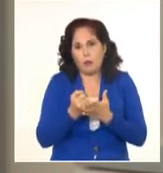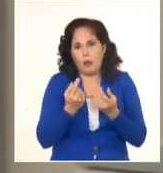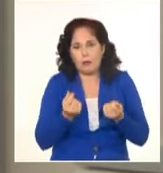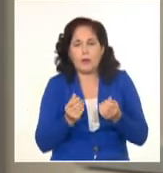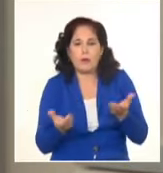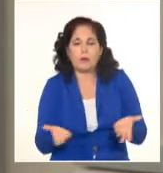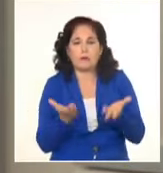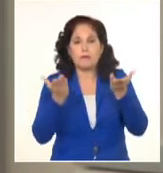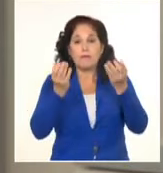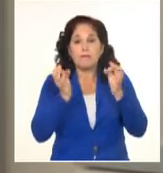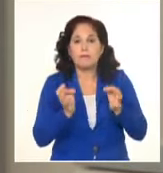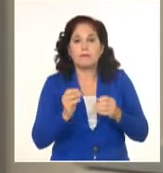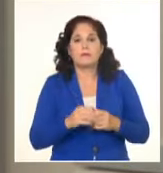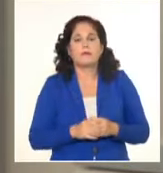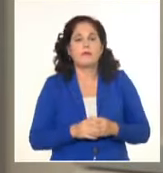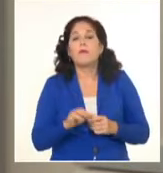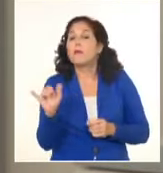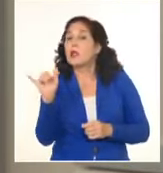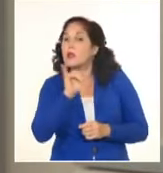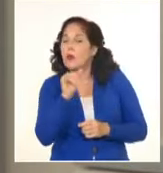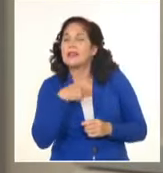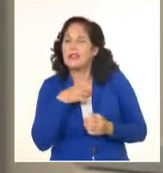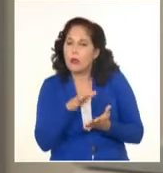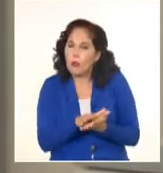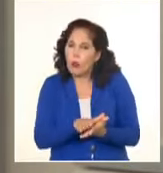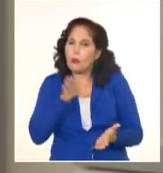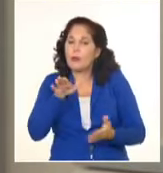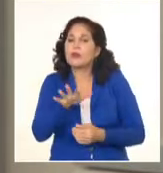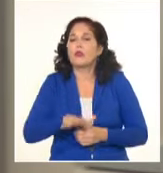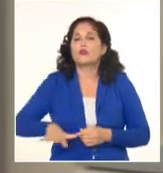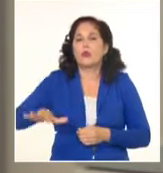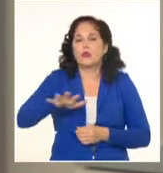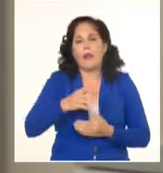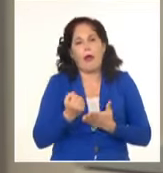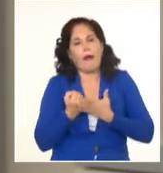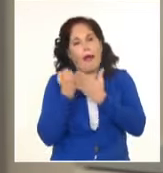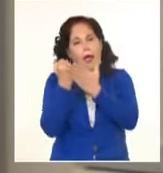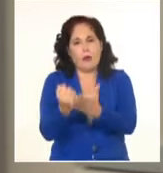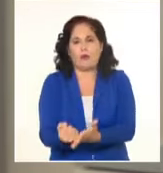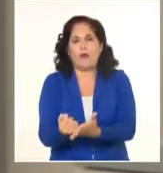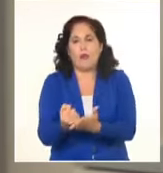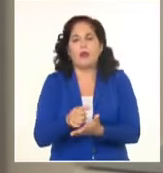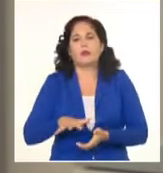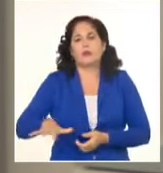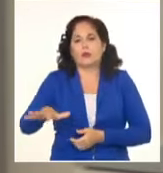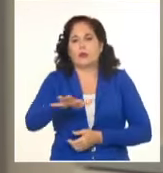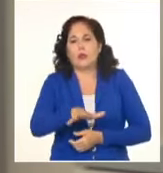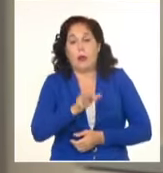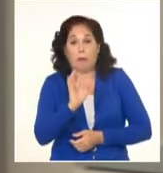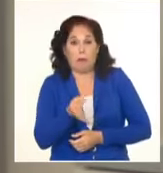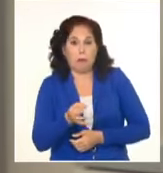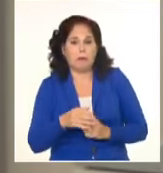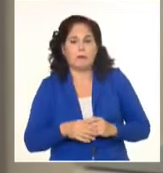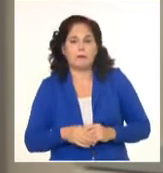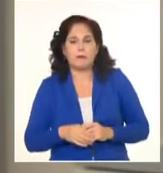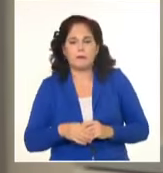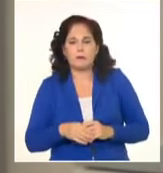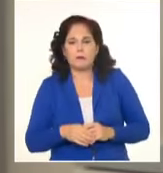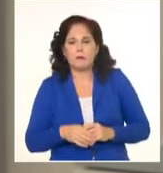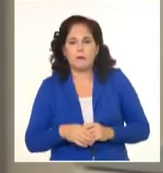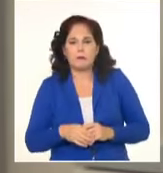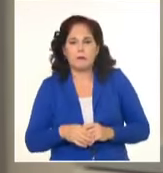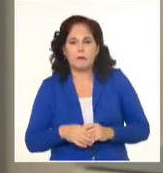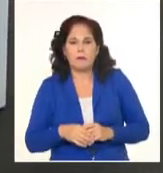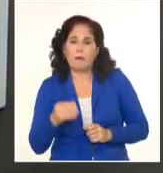genera la actividad que realizan, sino que tienen un compromiso con un matiz mucho más social que va precisamente desde el aporte que pueden